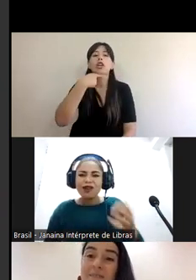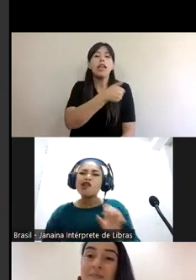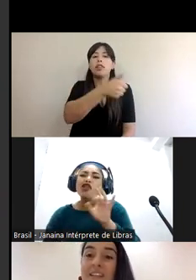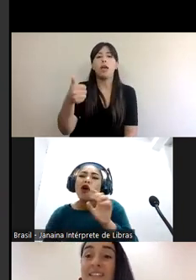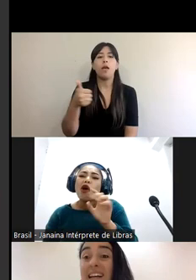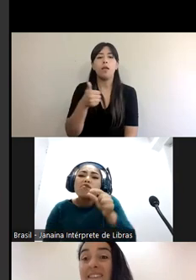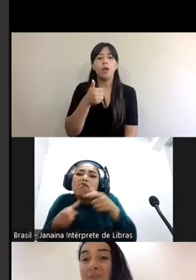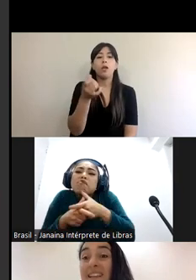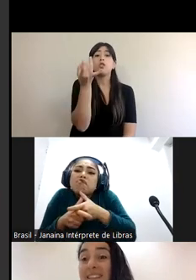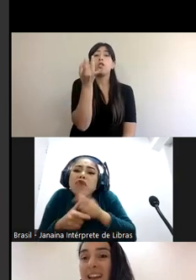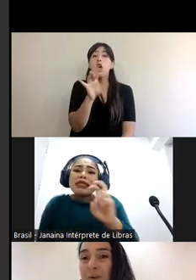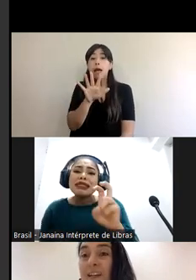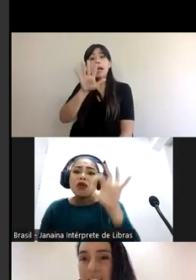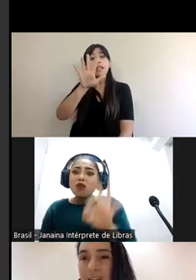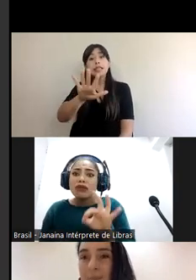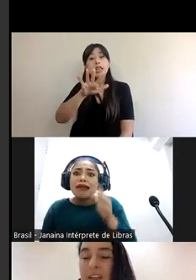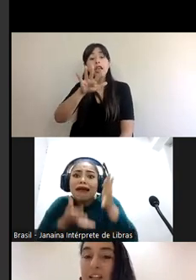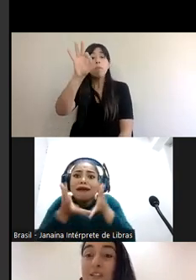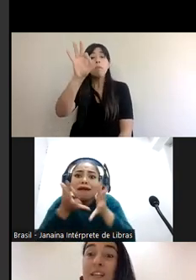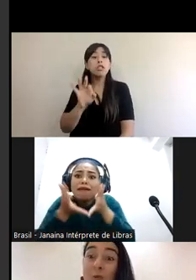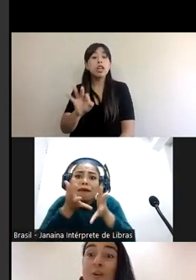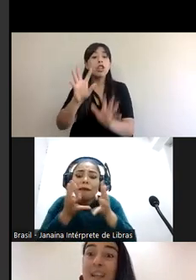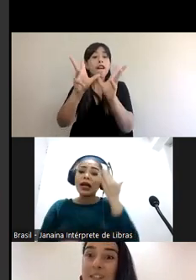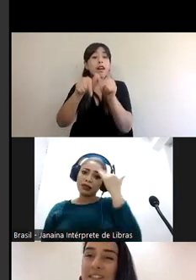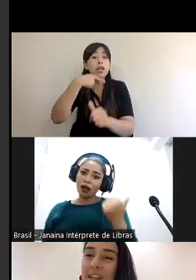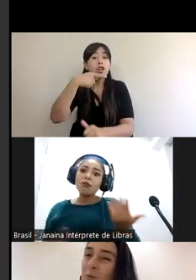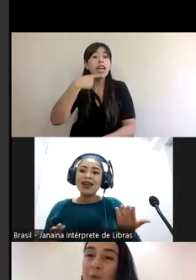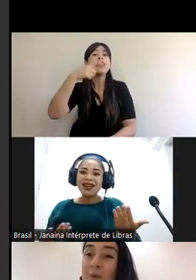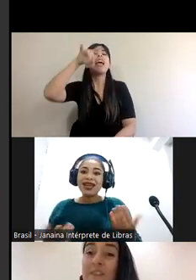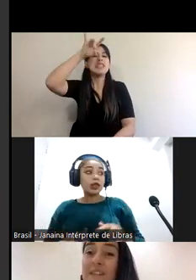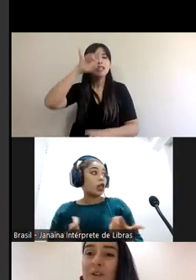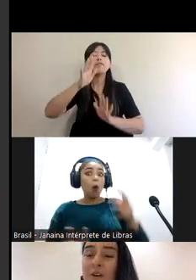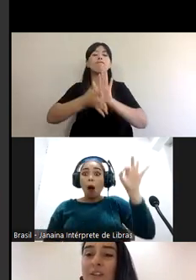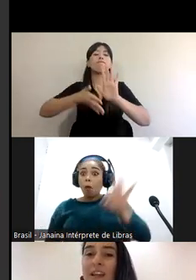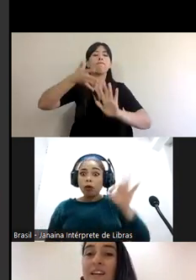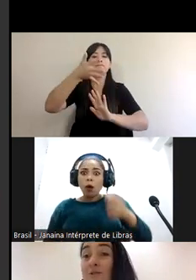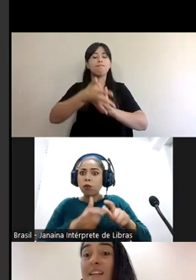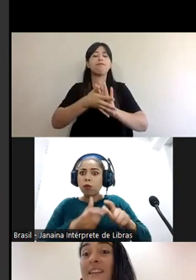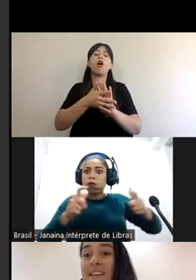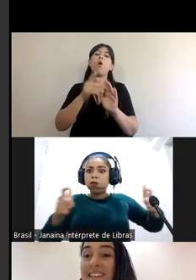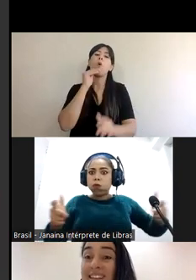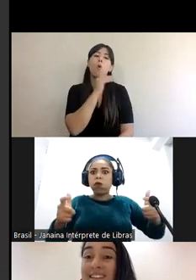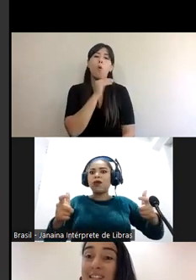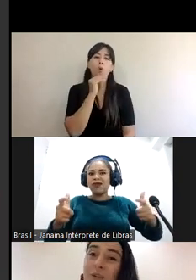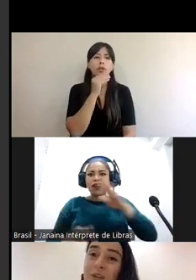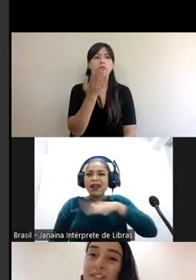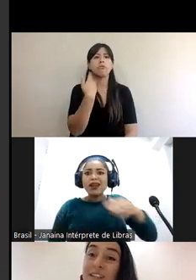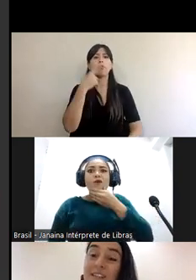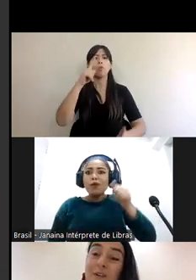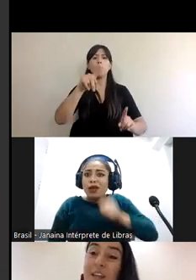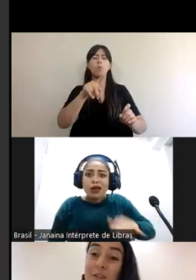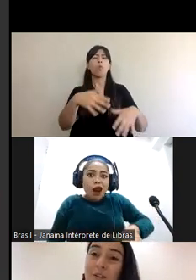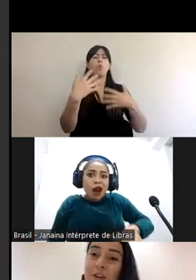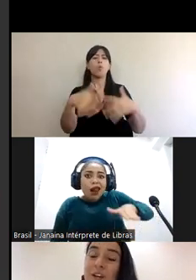ellas sabe y utiliza la lengua de señas. Entonces tenemos un gran porcentaje, un gran universo de niños y niñas que están creciendo y se